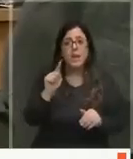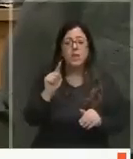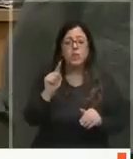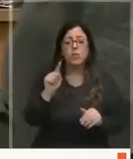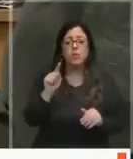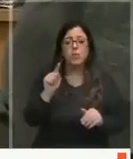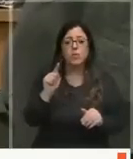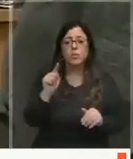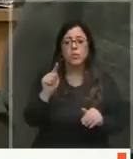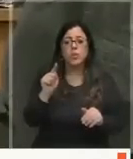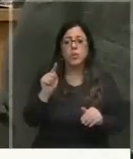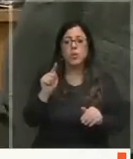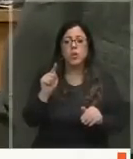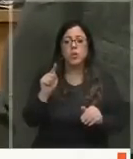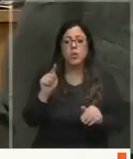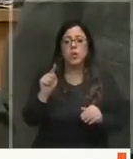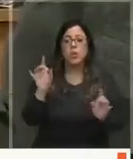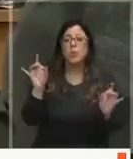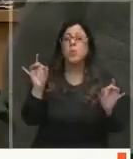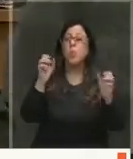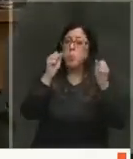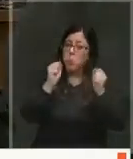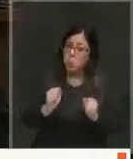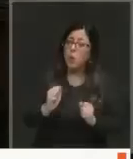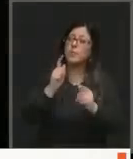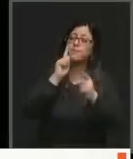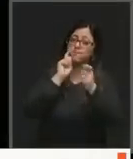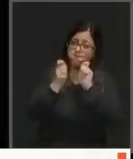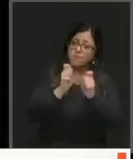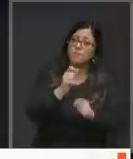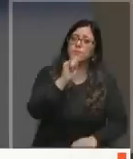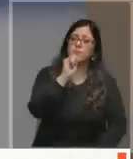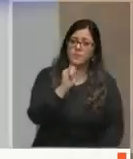rayar en situaciones de riesgo.